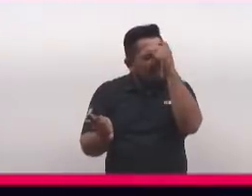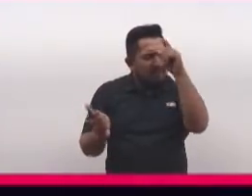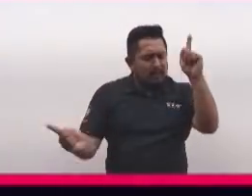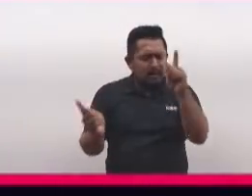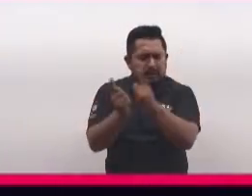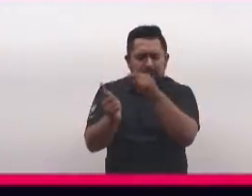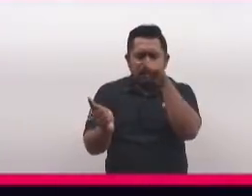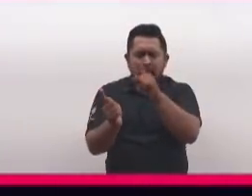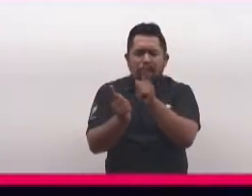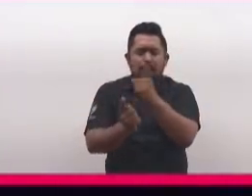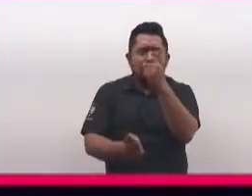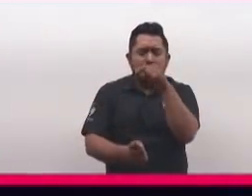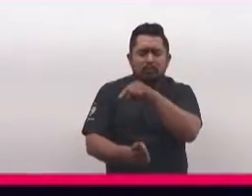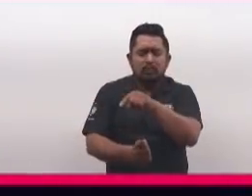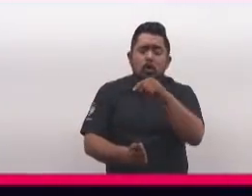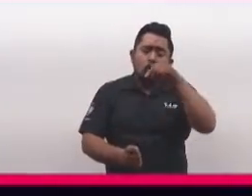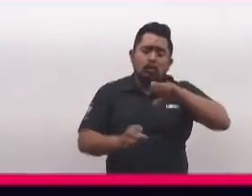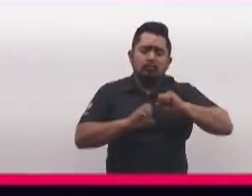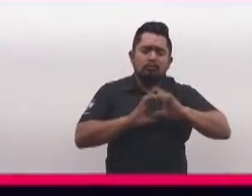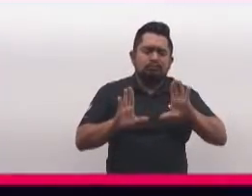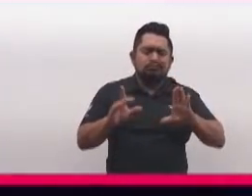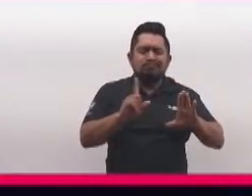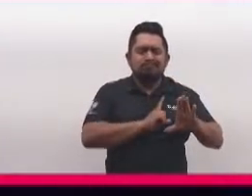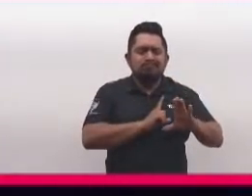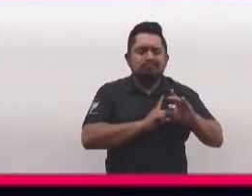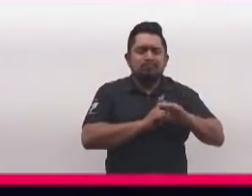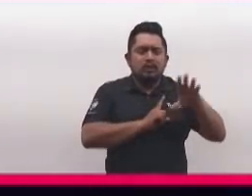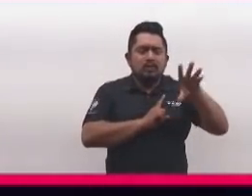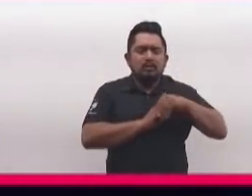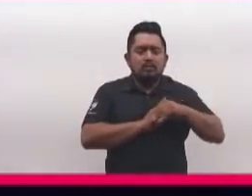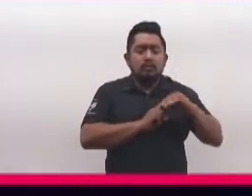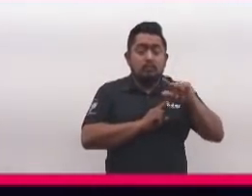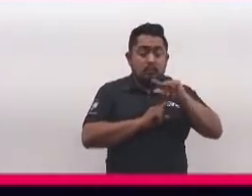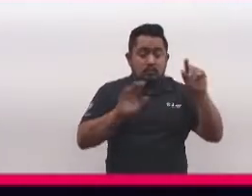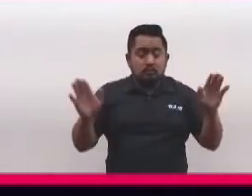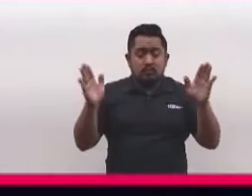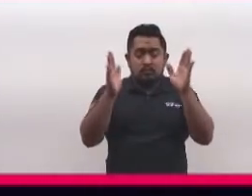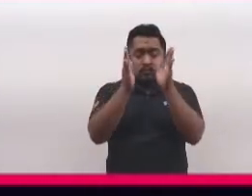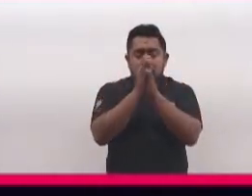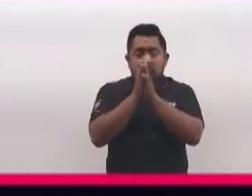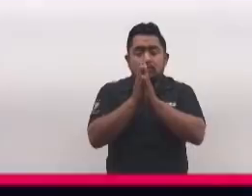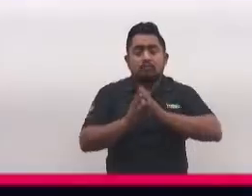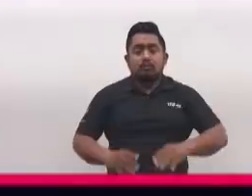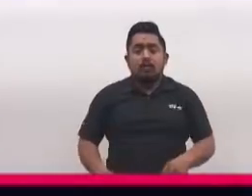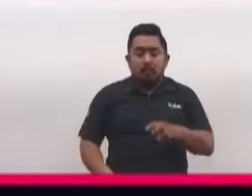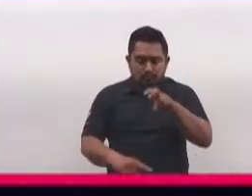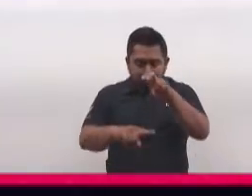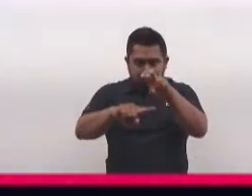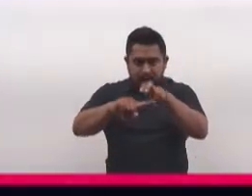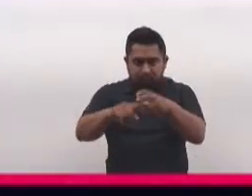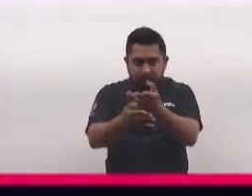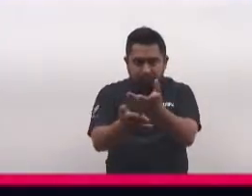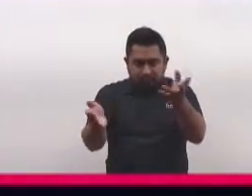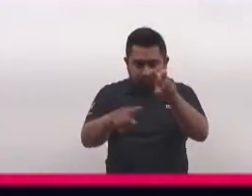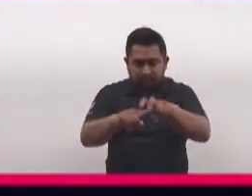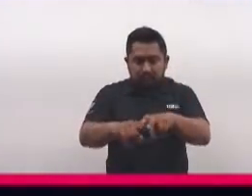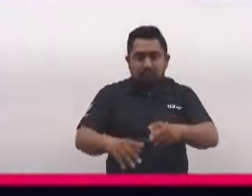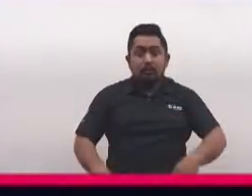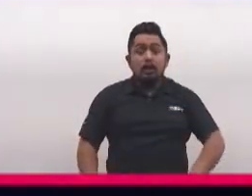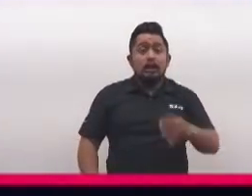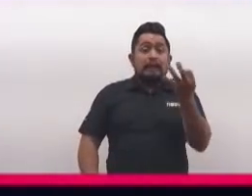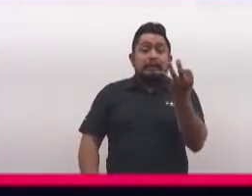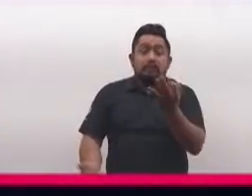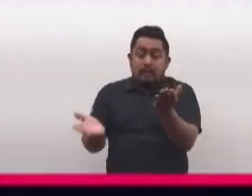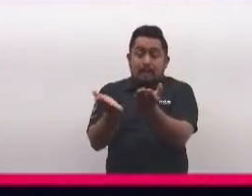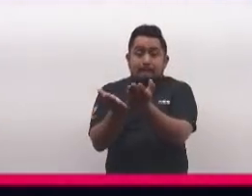pueden abrir su corazón al mismo enquistó de solo pedimos todo en la iglesia dice amén puede centrarse amigos y hermanos abra la